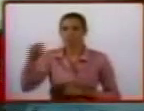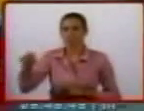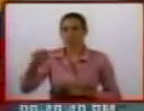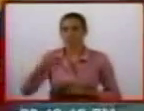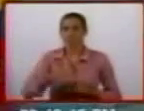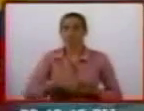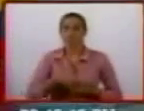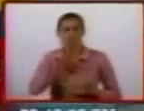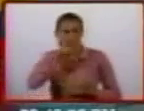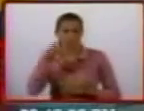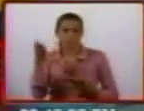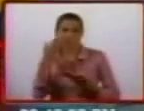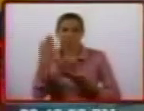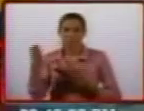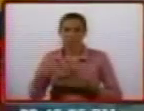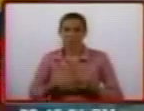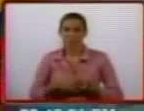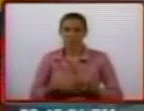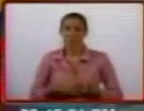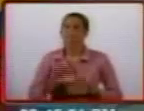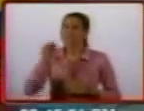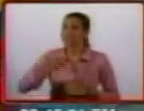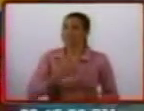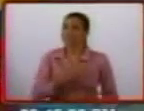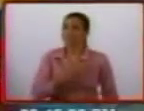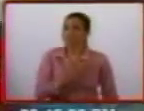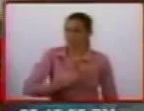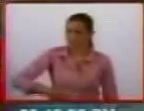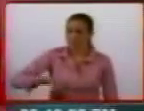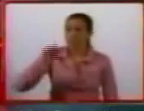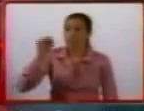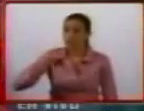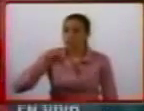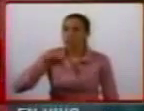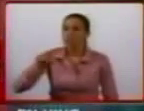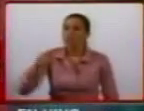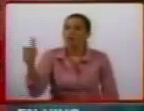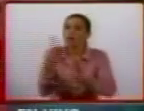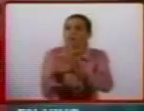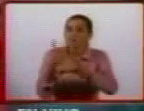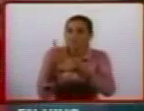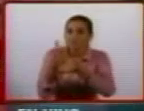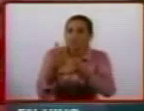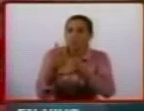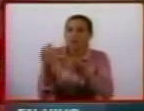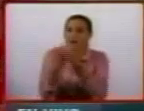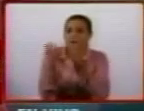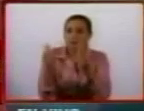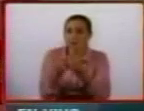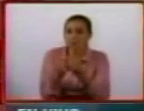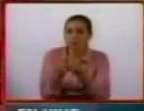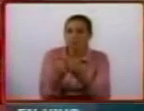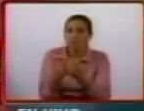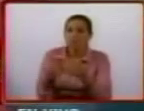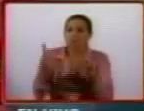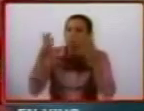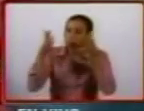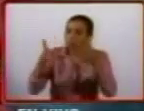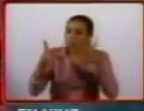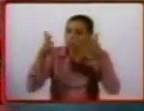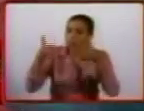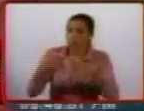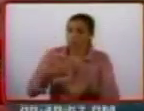Dale. Sí, presidente, efectivamente a través de la gobernación hemos recibido la orientación y